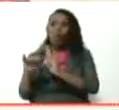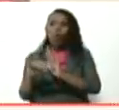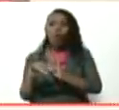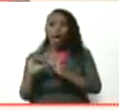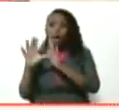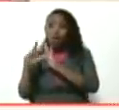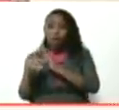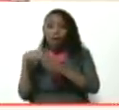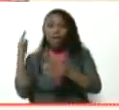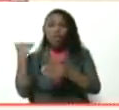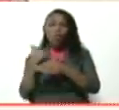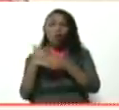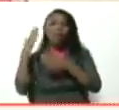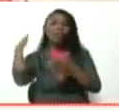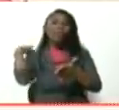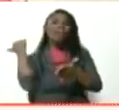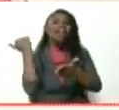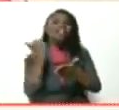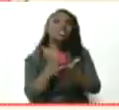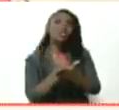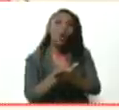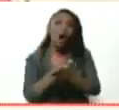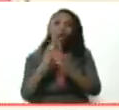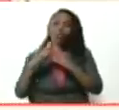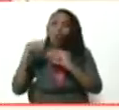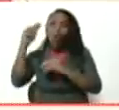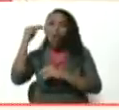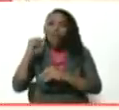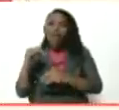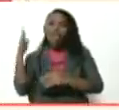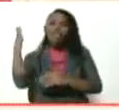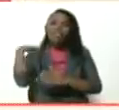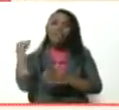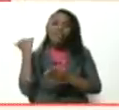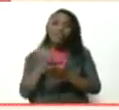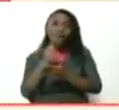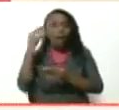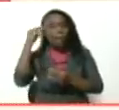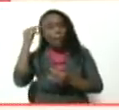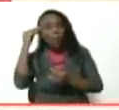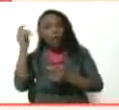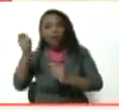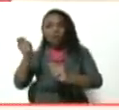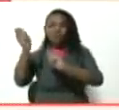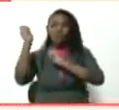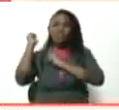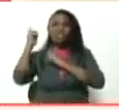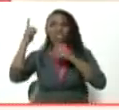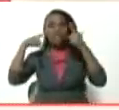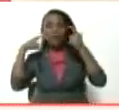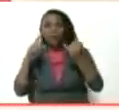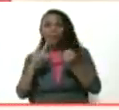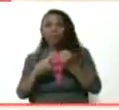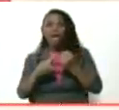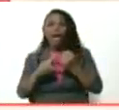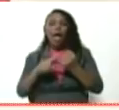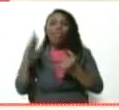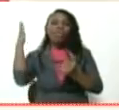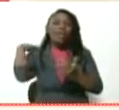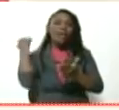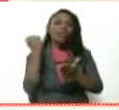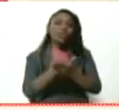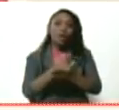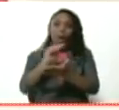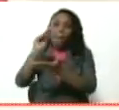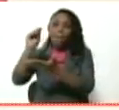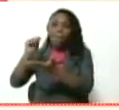está traicionando a todos los niveles. Mira, traiciona la memoria, el legado del comandante Chávez. Traiciona a la persona que lo colocó